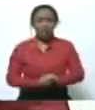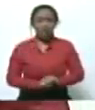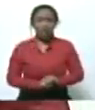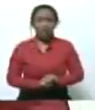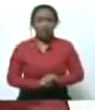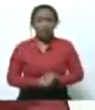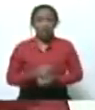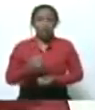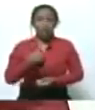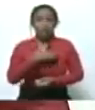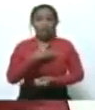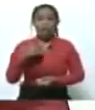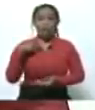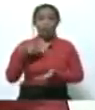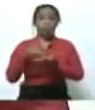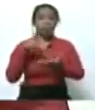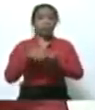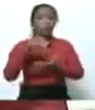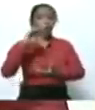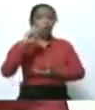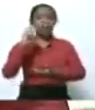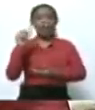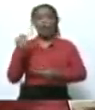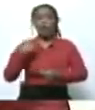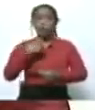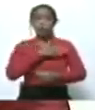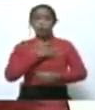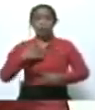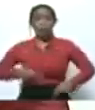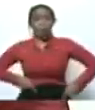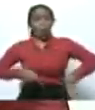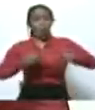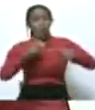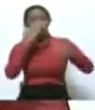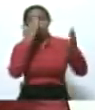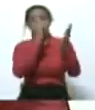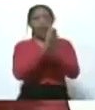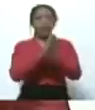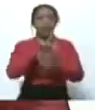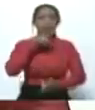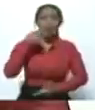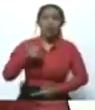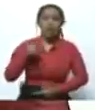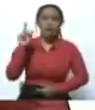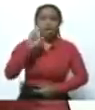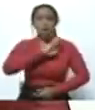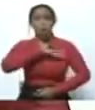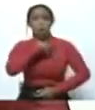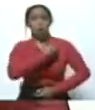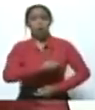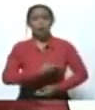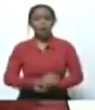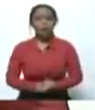Quiero ser de la OTAN porque quiero pelear allá en la frontera entre Rusia y Ucrania.